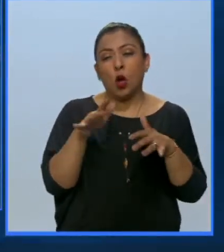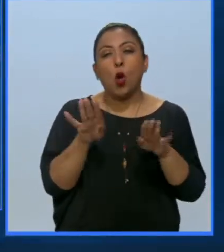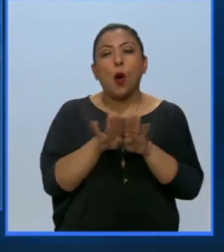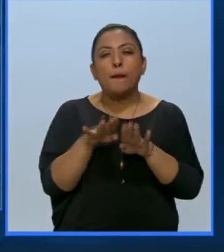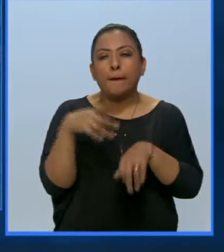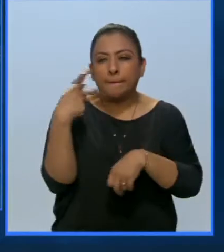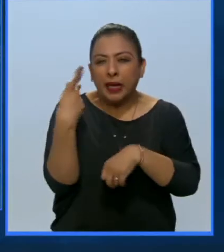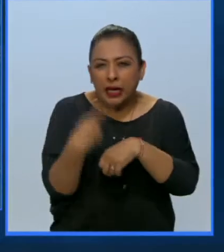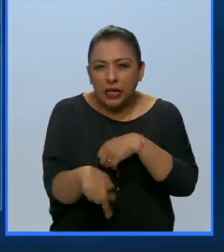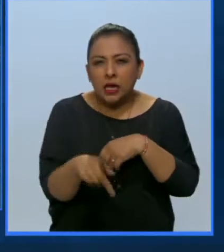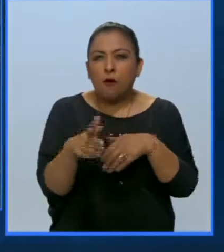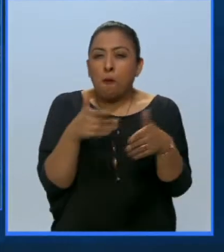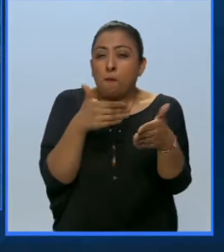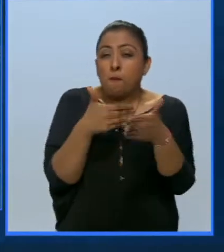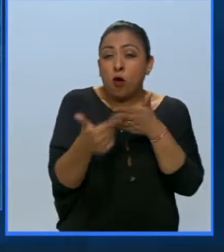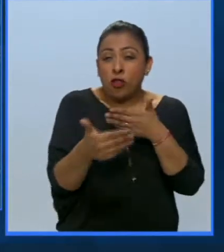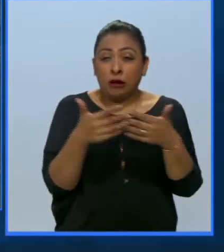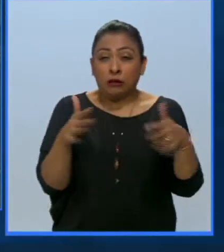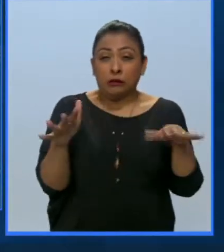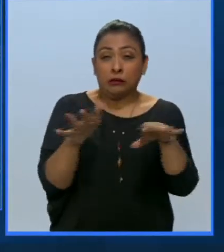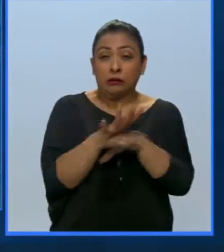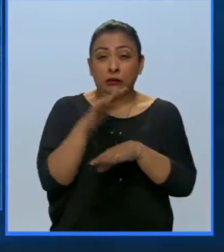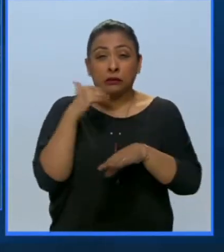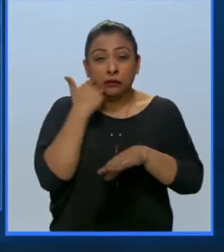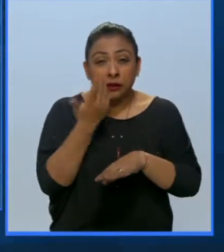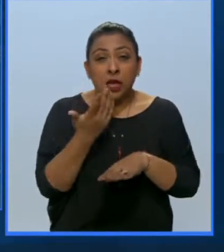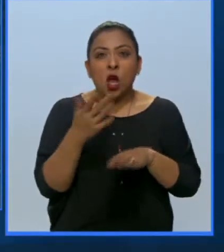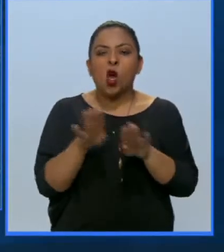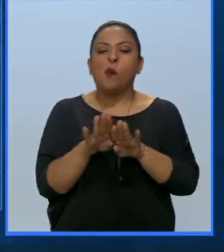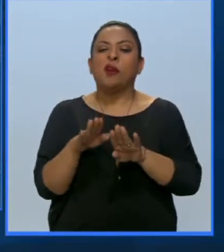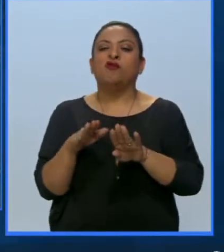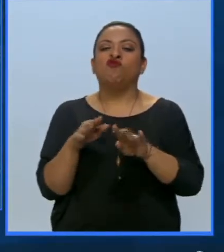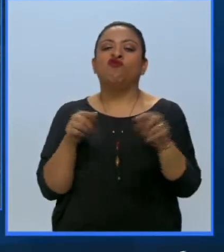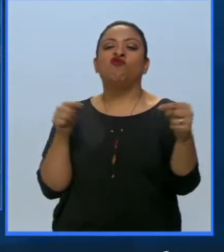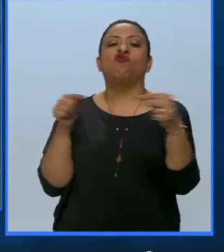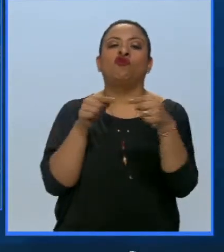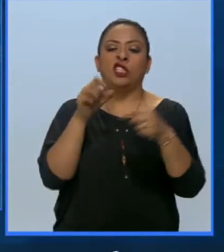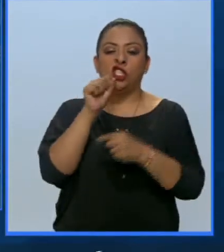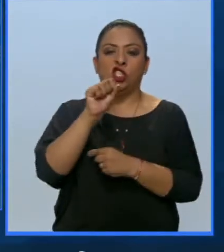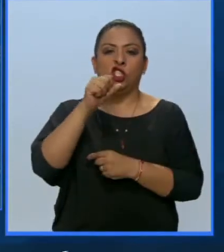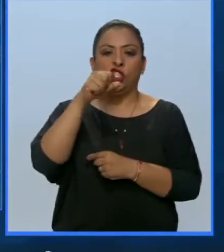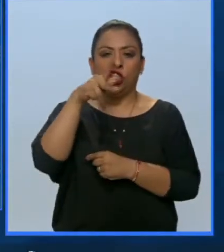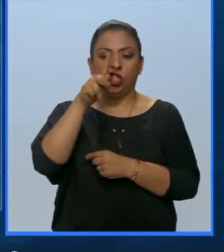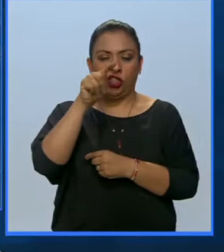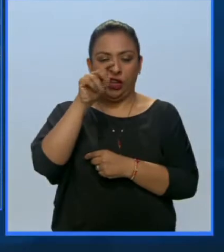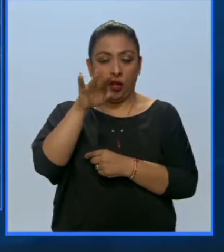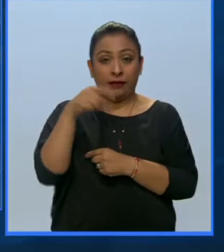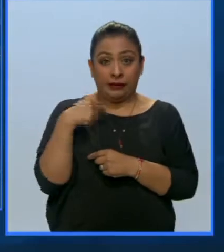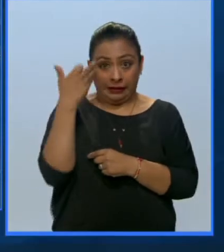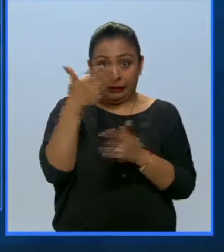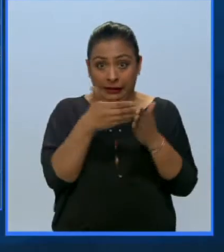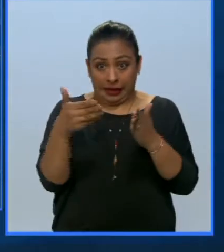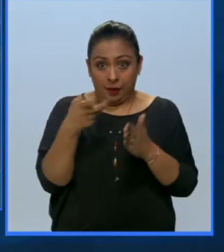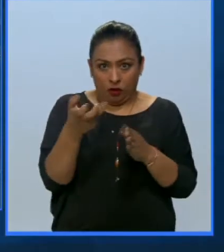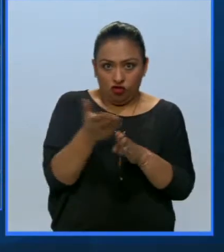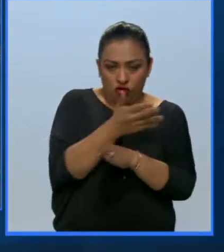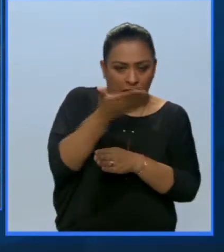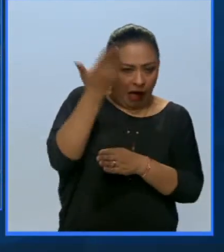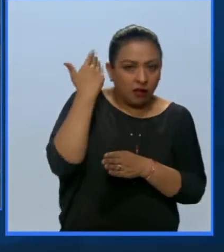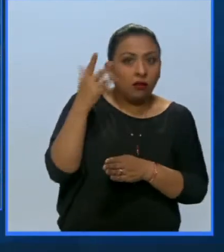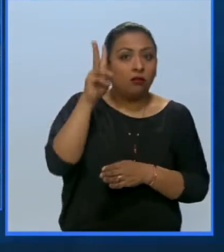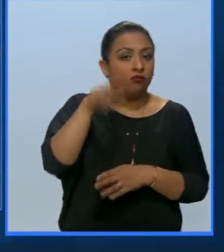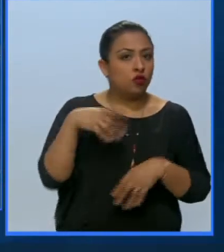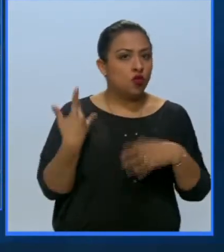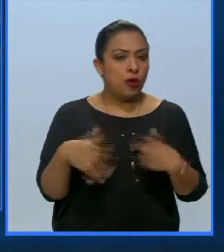arriesgada, la sinfonía más modernista, por decirlo de alguna manera, la sinfonía más provocadora de Shostakovich, en ese momento implicaba un riesgo